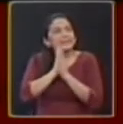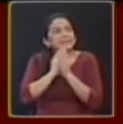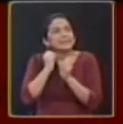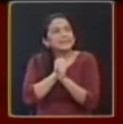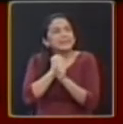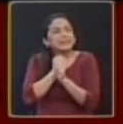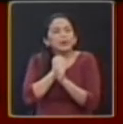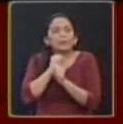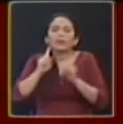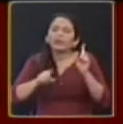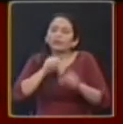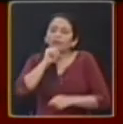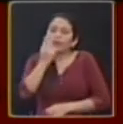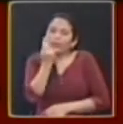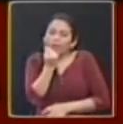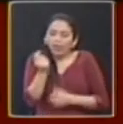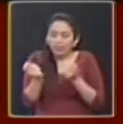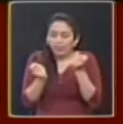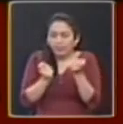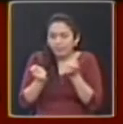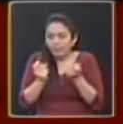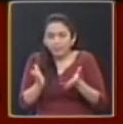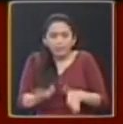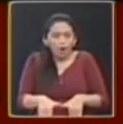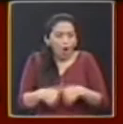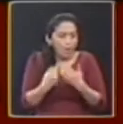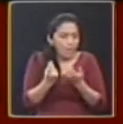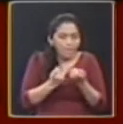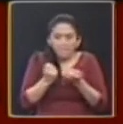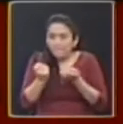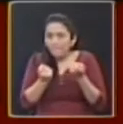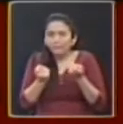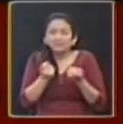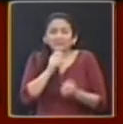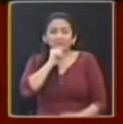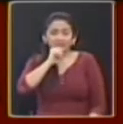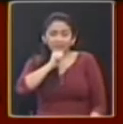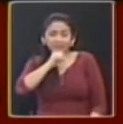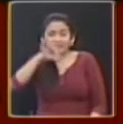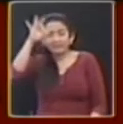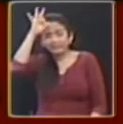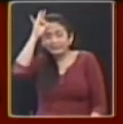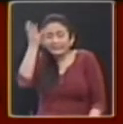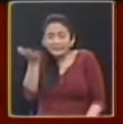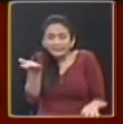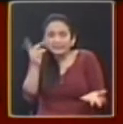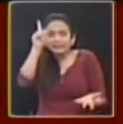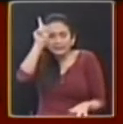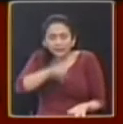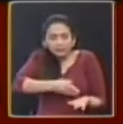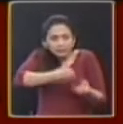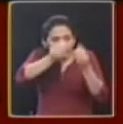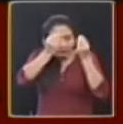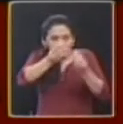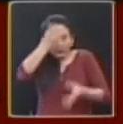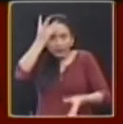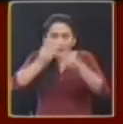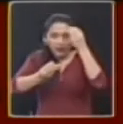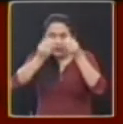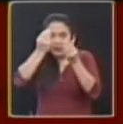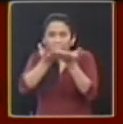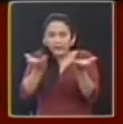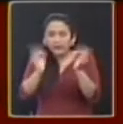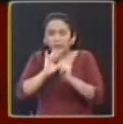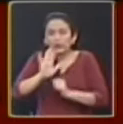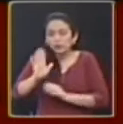cómo administrar en muchos casos los recursos para poder llevar a tener nuestro producto en la percha